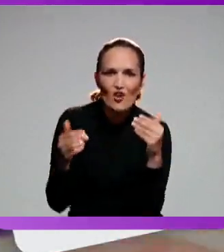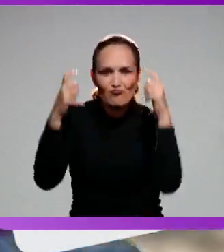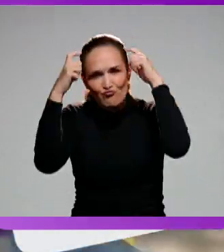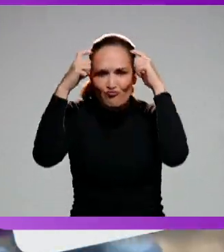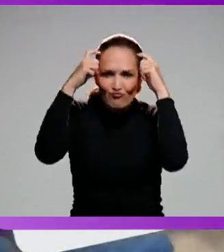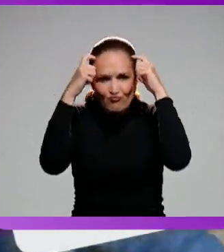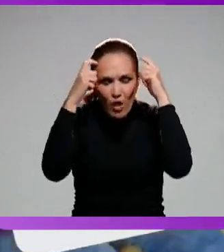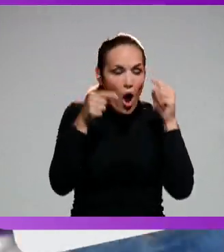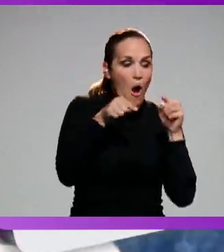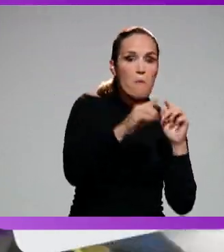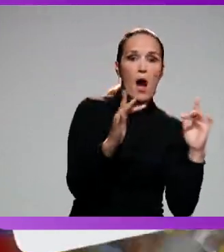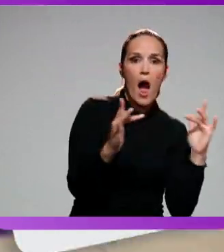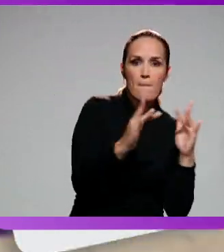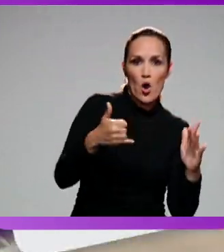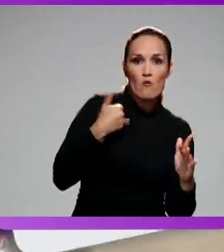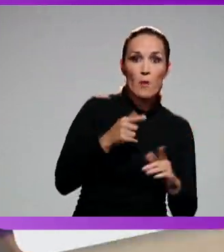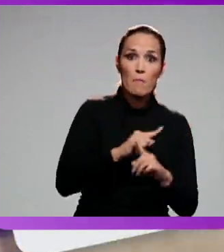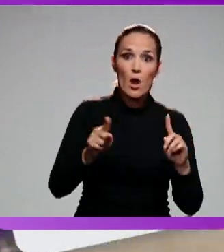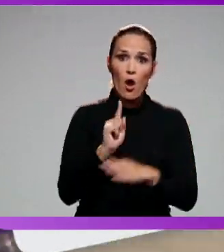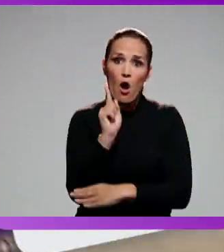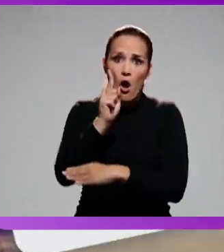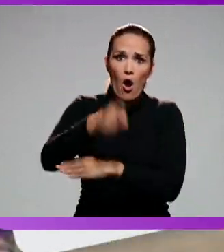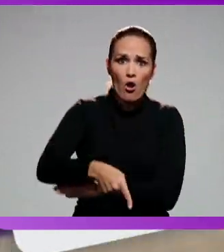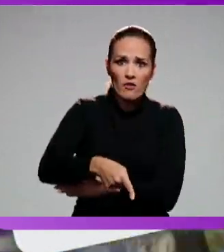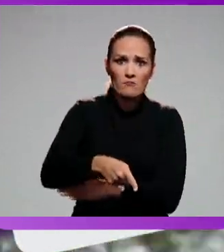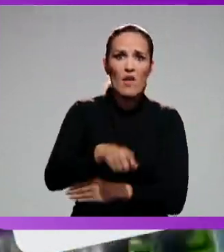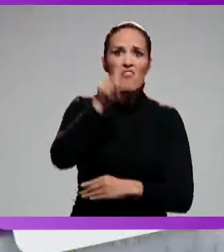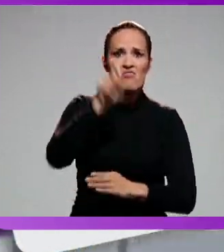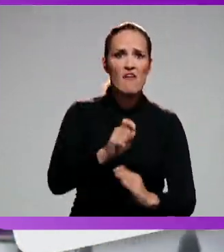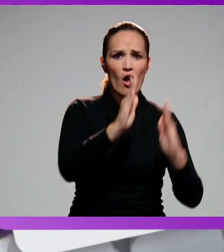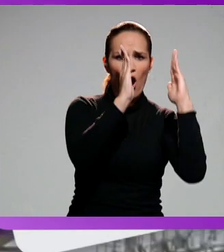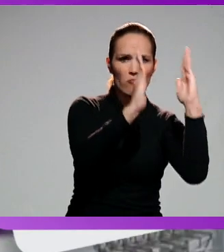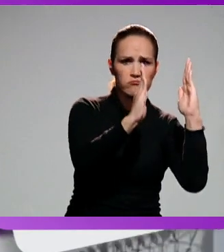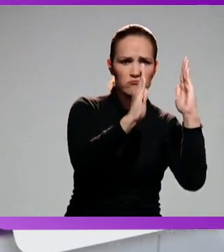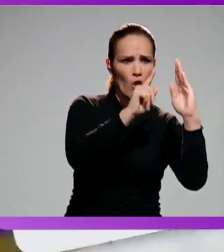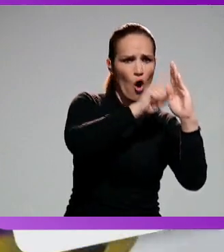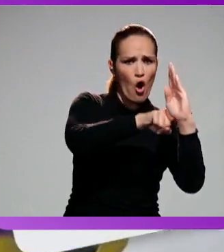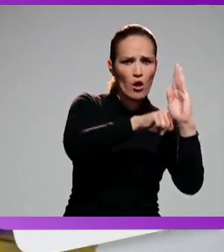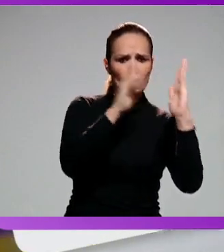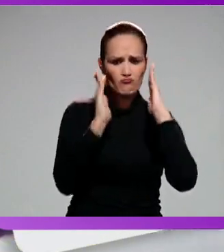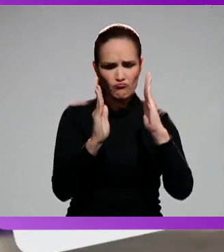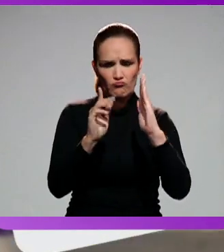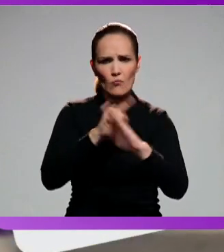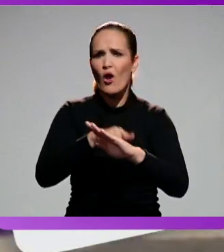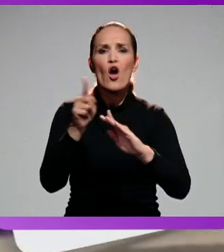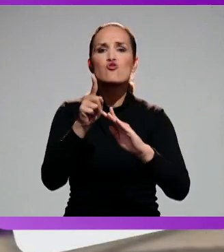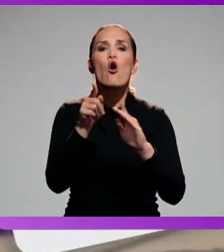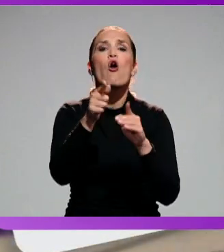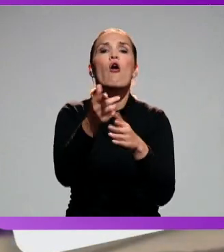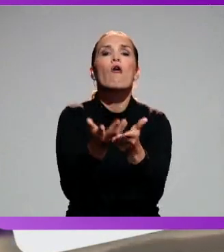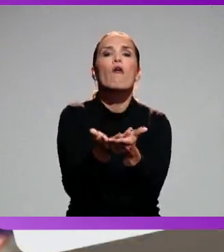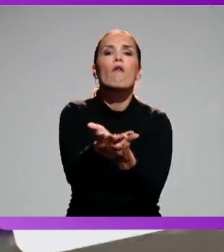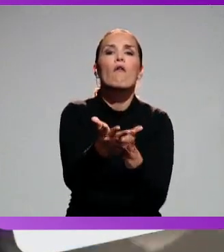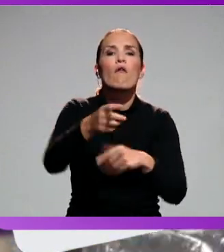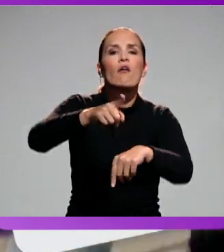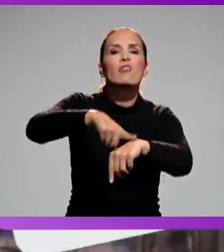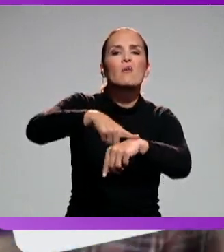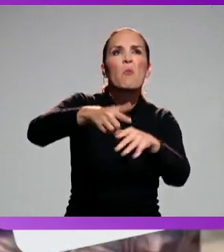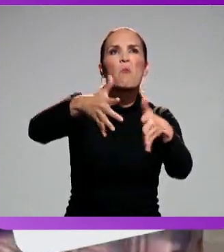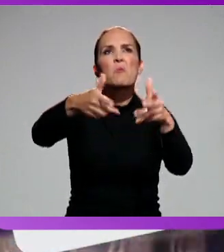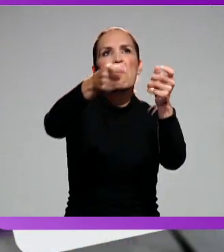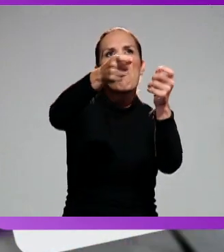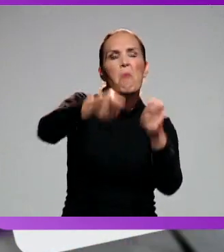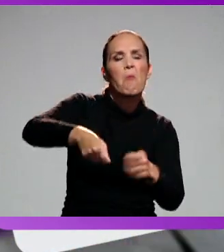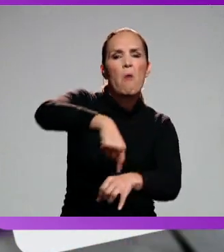de siete a ocho y media, usted tiene que tener franja para adolescentes. Lo que te dice la ley es que tienes que tener un mínimo de programación